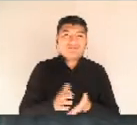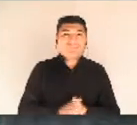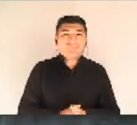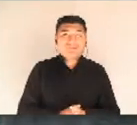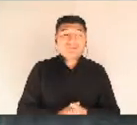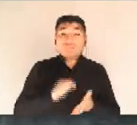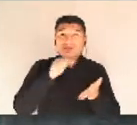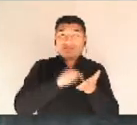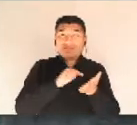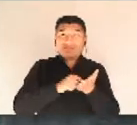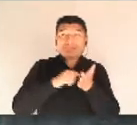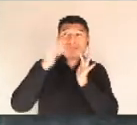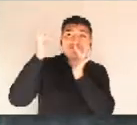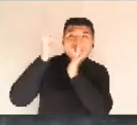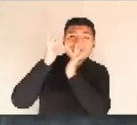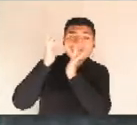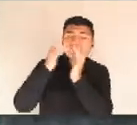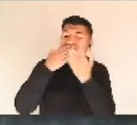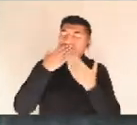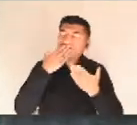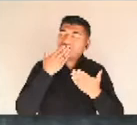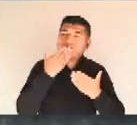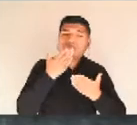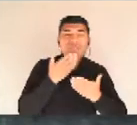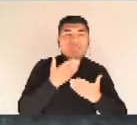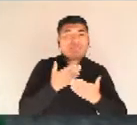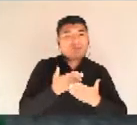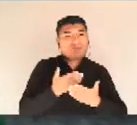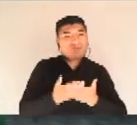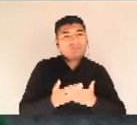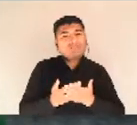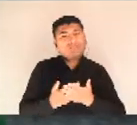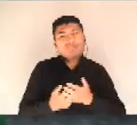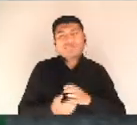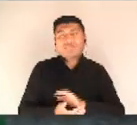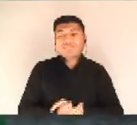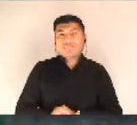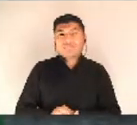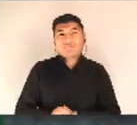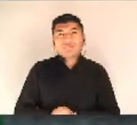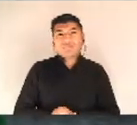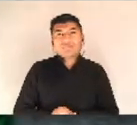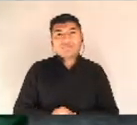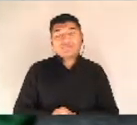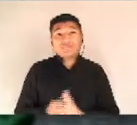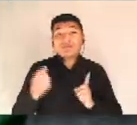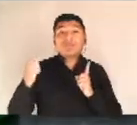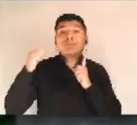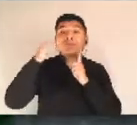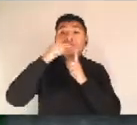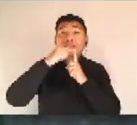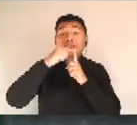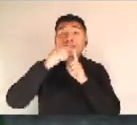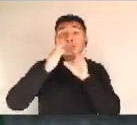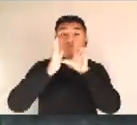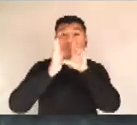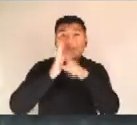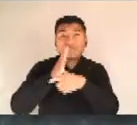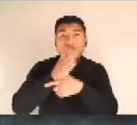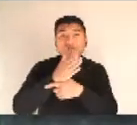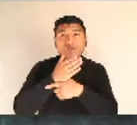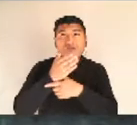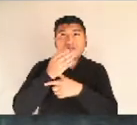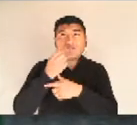ha sido una relación generosa ha sido una relación buena hasta que después de algunos